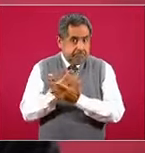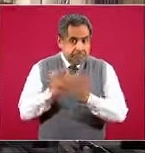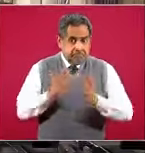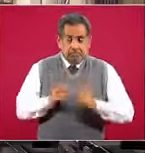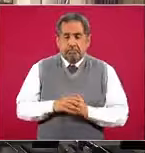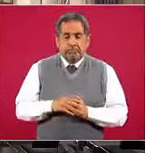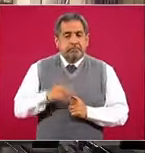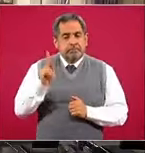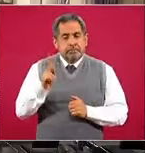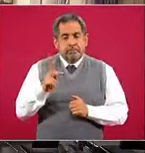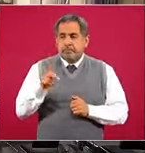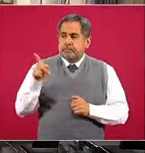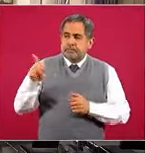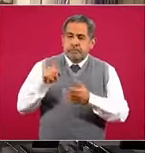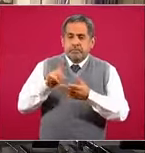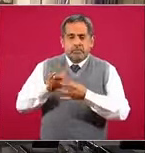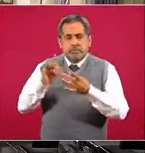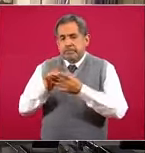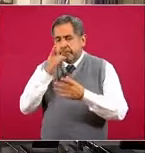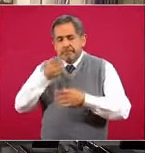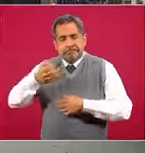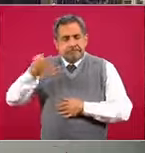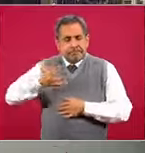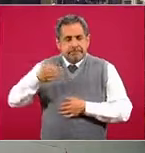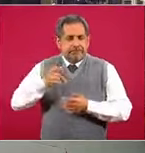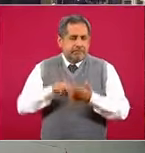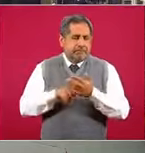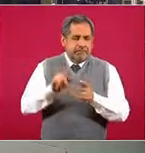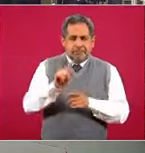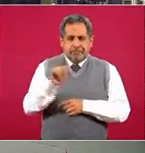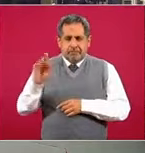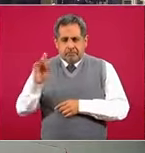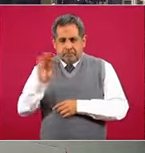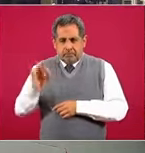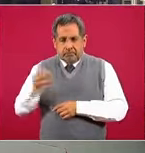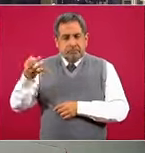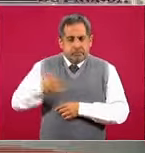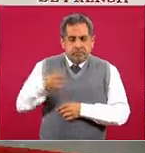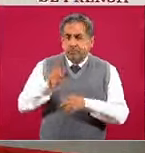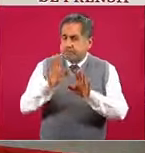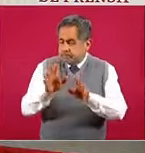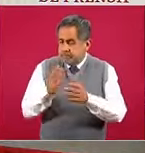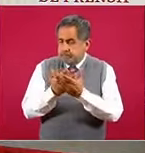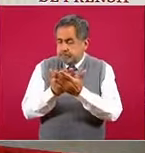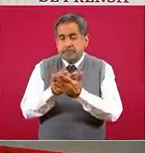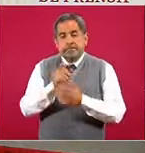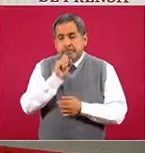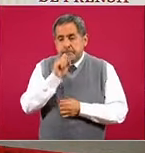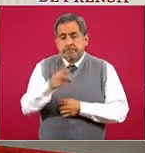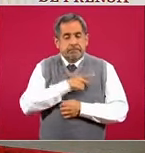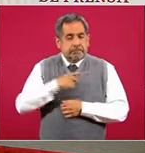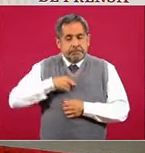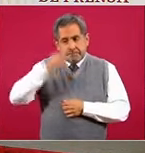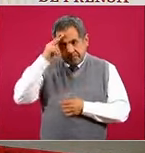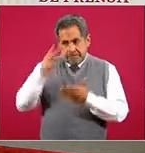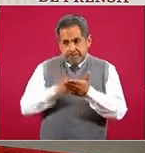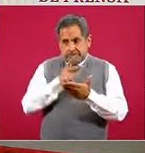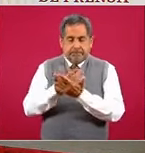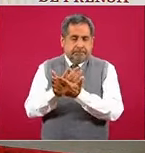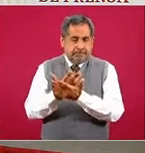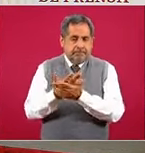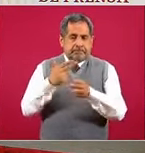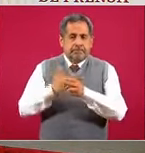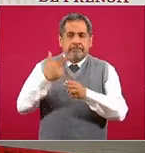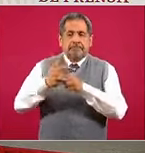allá de la efectividad, que es un dato definitivamente importante, también se deben de considerar, y por eso es necesario esperar a